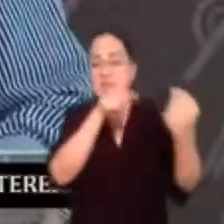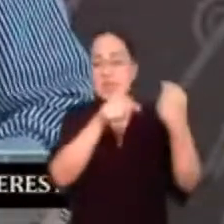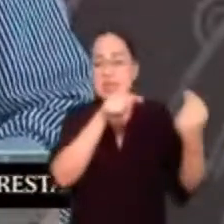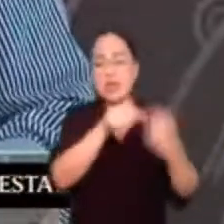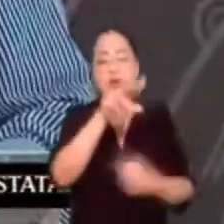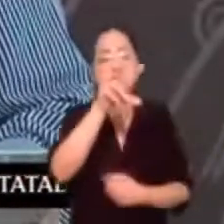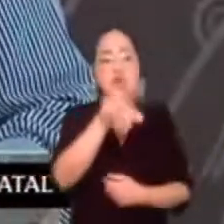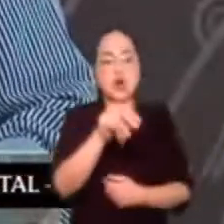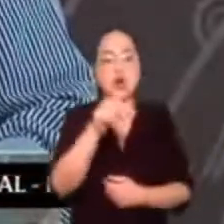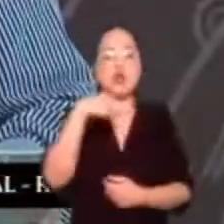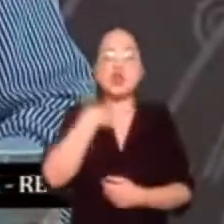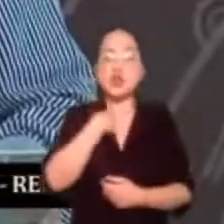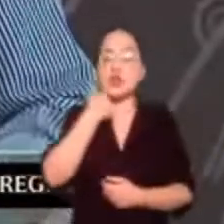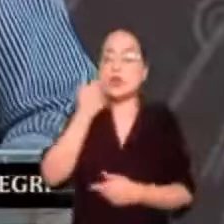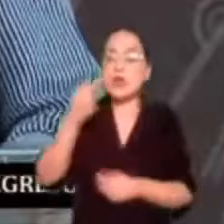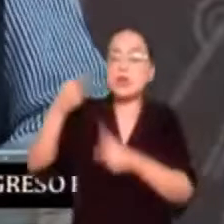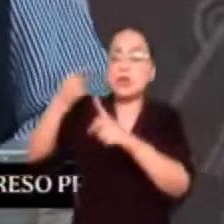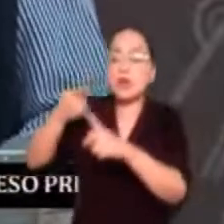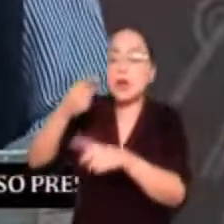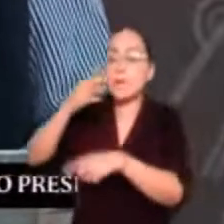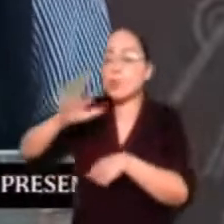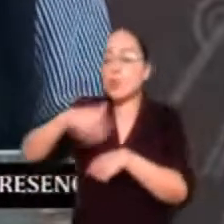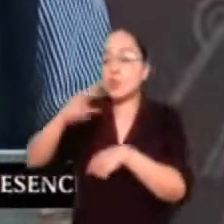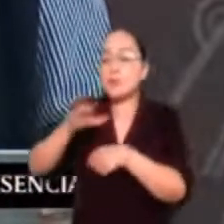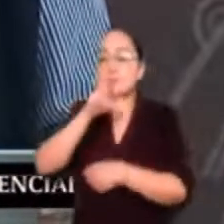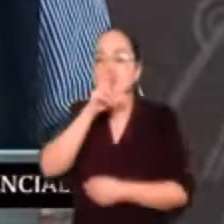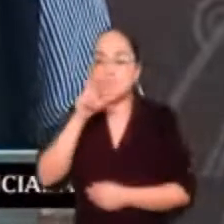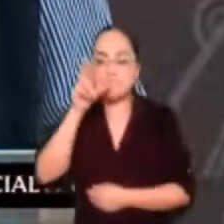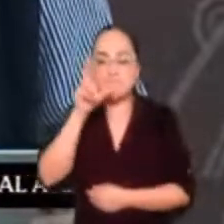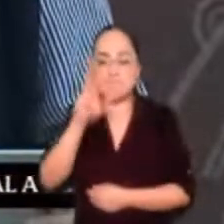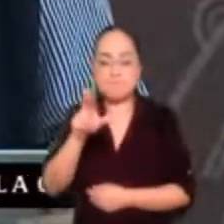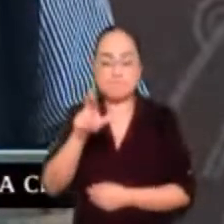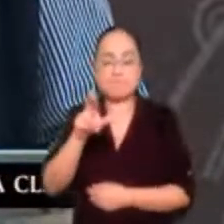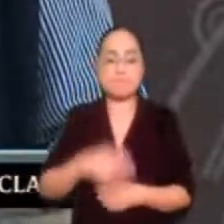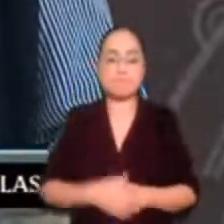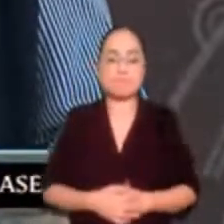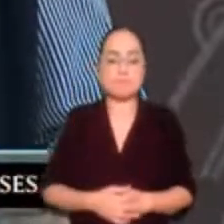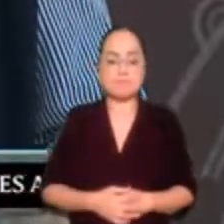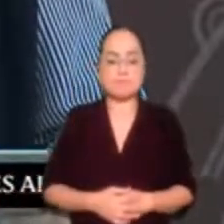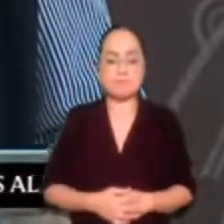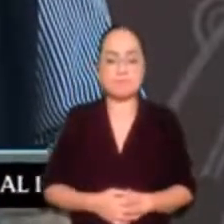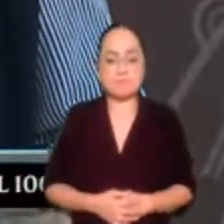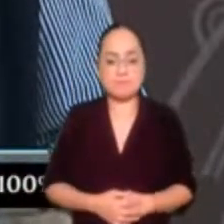la búsqueda de soluciones. Y no a la